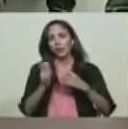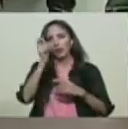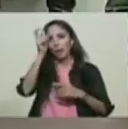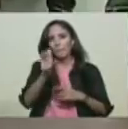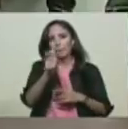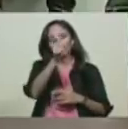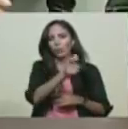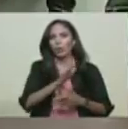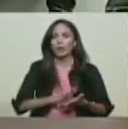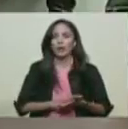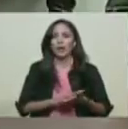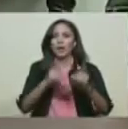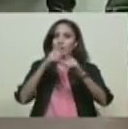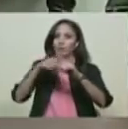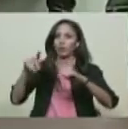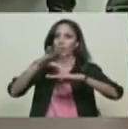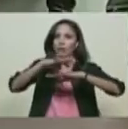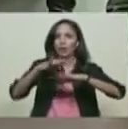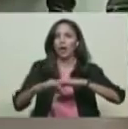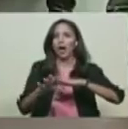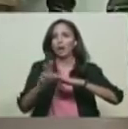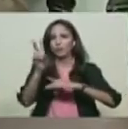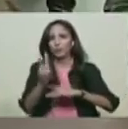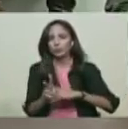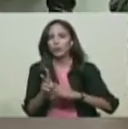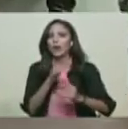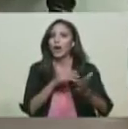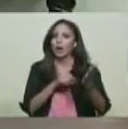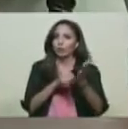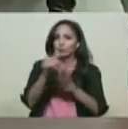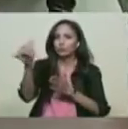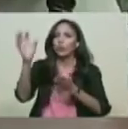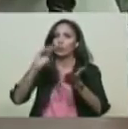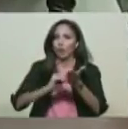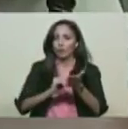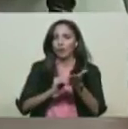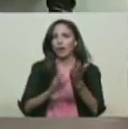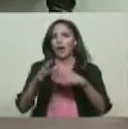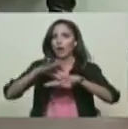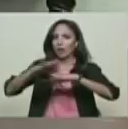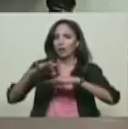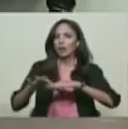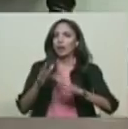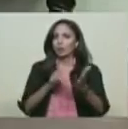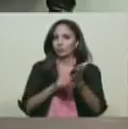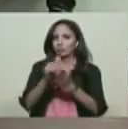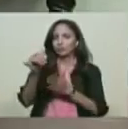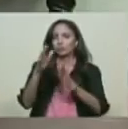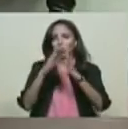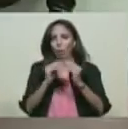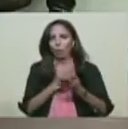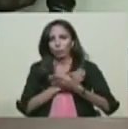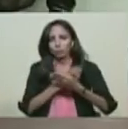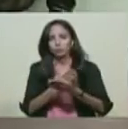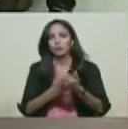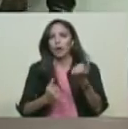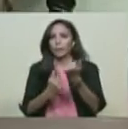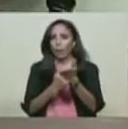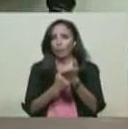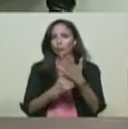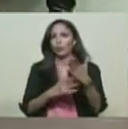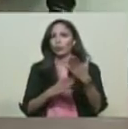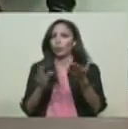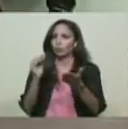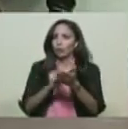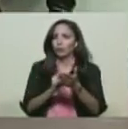ciudadanos de Aruba, Curazao y Bonaire que estén en Venezuela. No hay ningún problema. Las autoridades venezolanas les damos todas las garantías de su transporte,